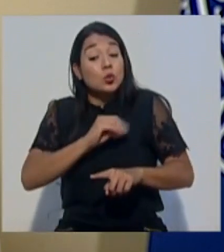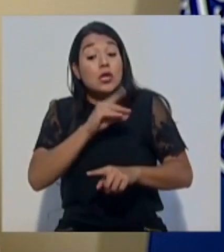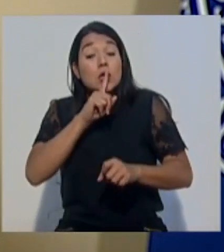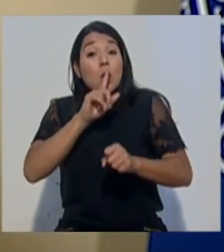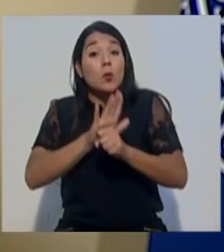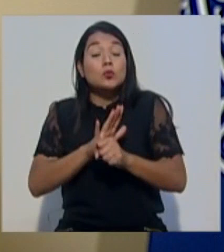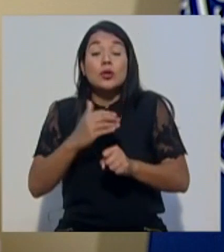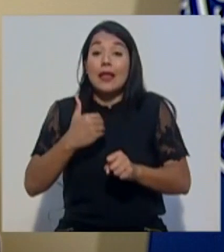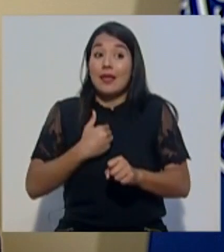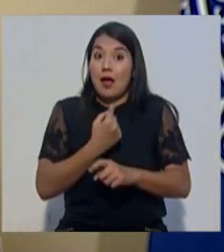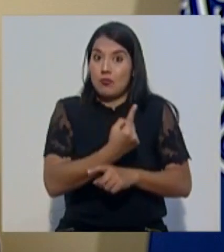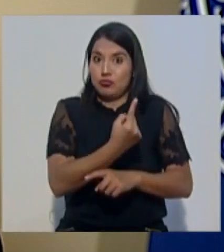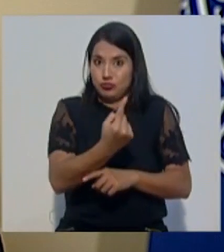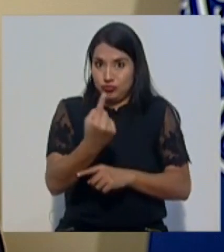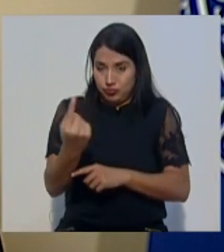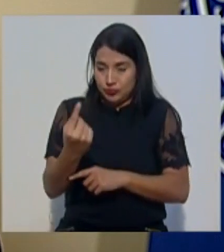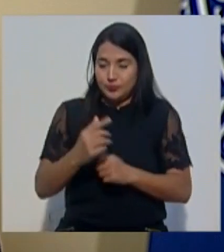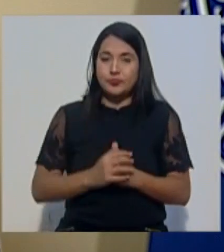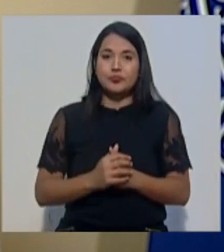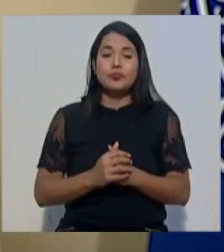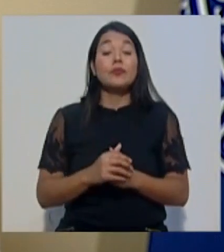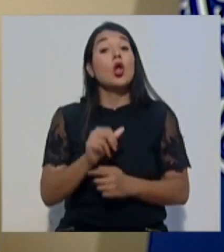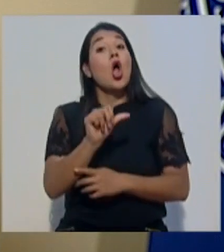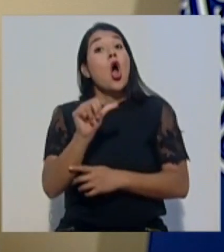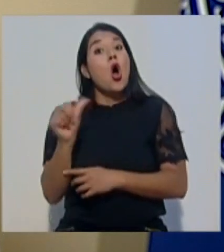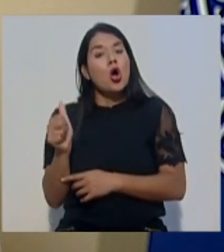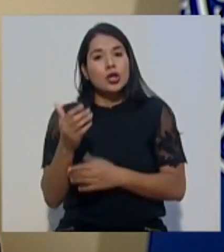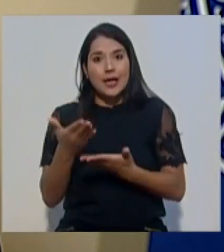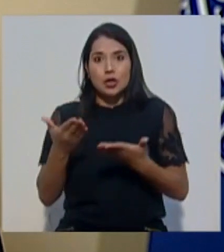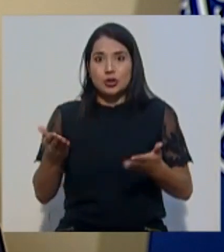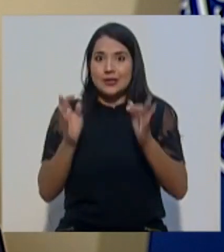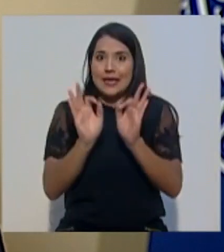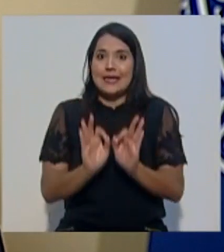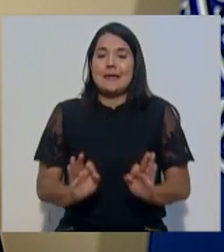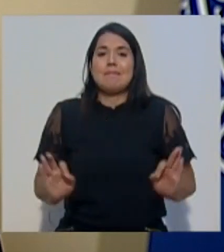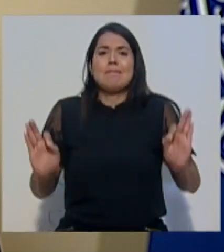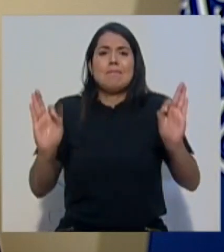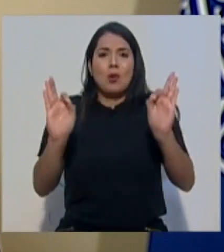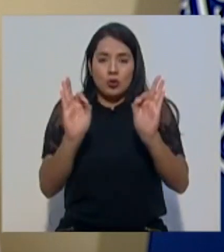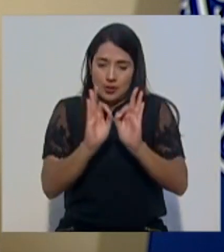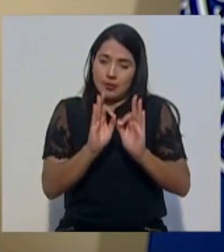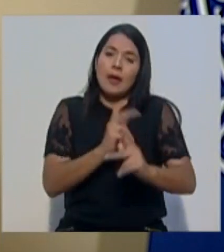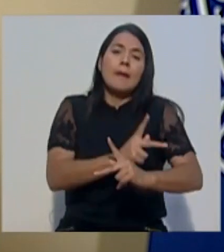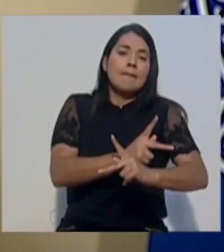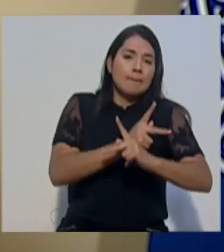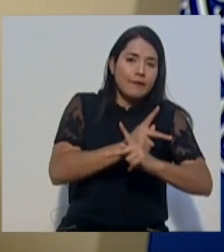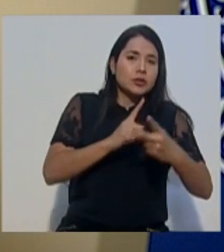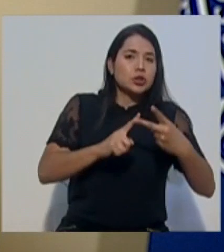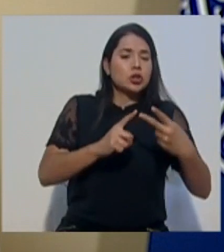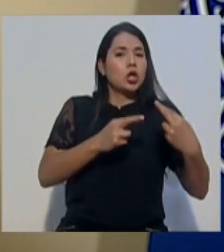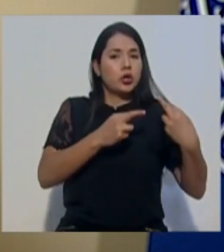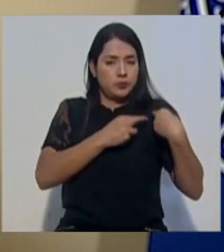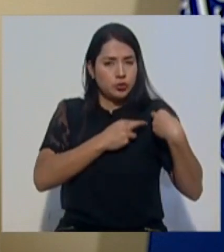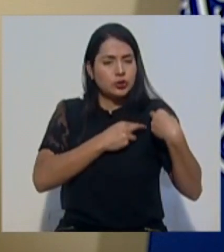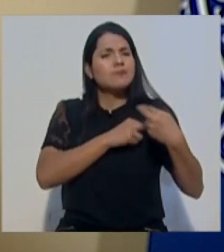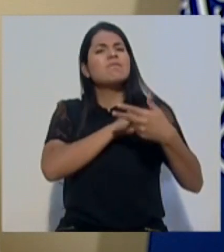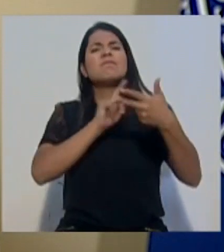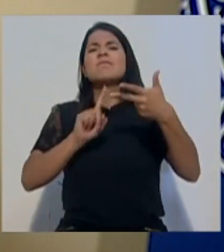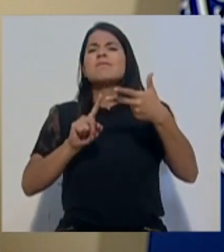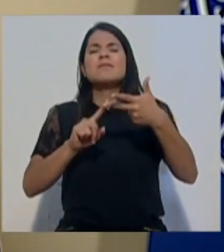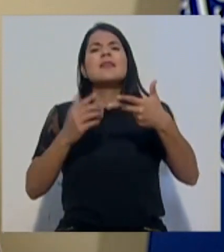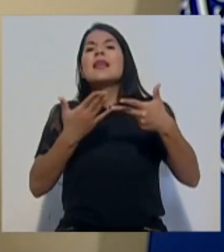comprometamos a hacer esto. Otro factor clave, además de la prevención y la responsabilidad, es